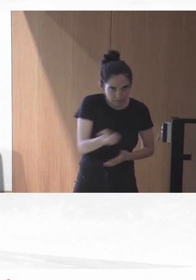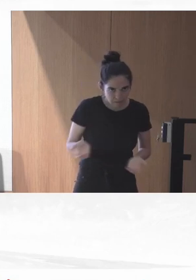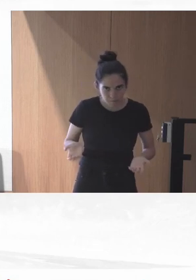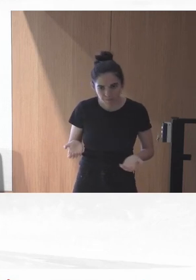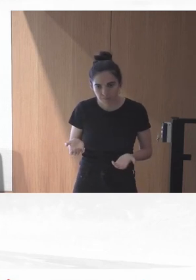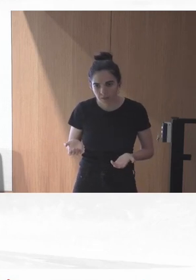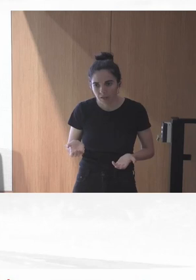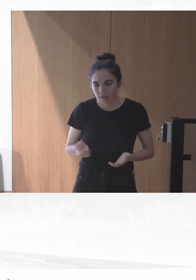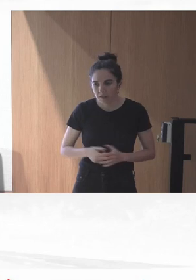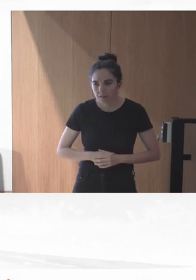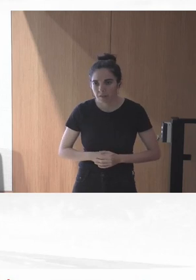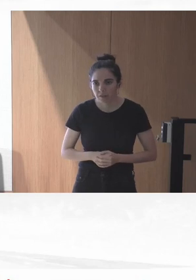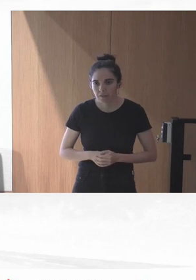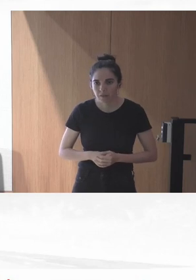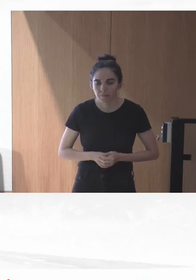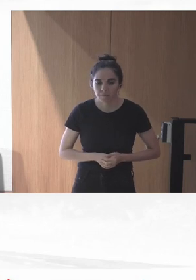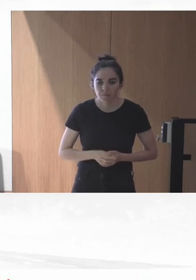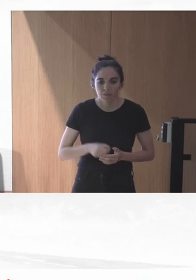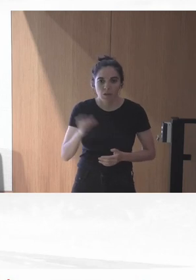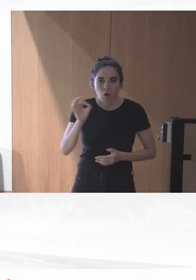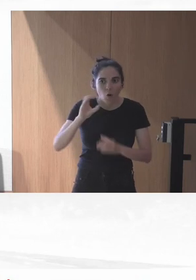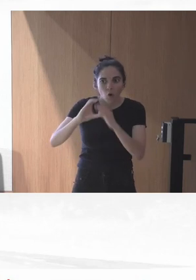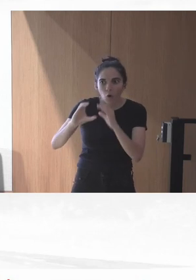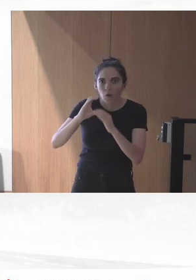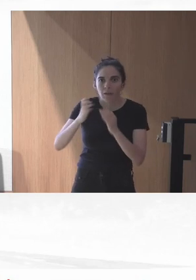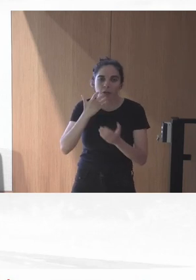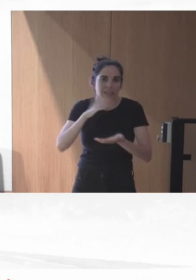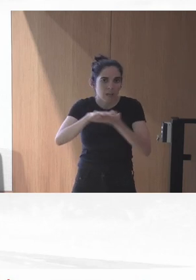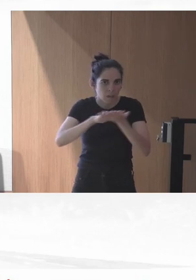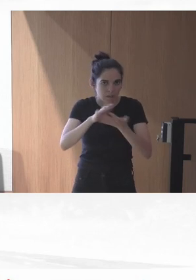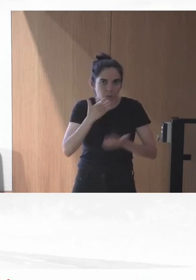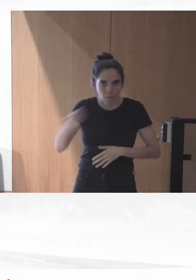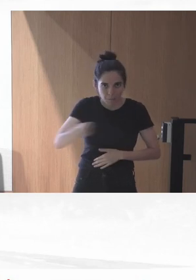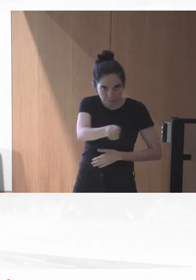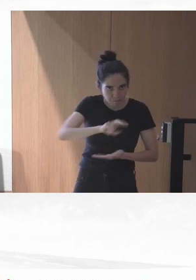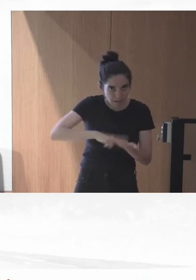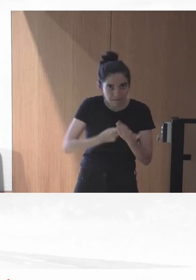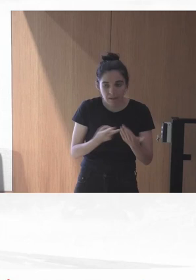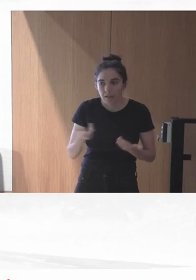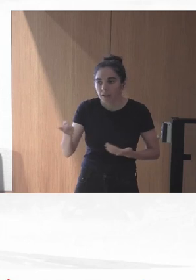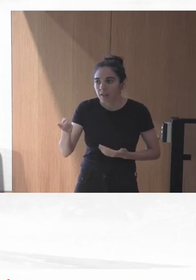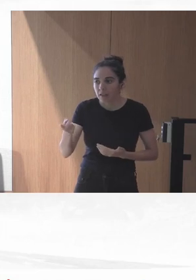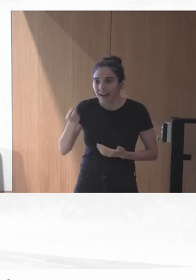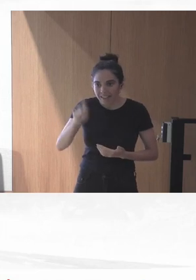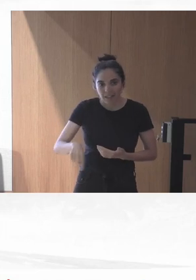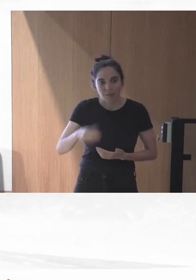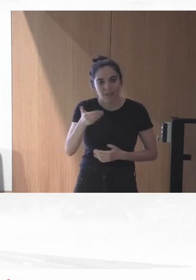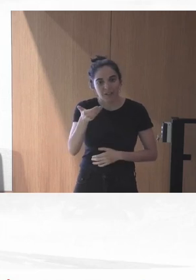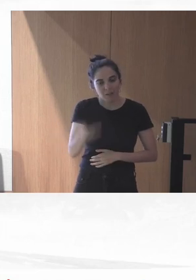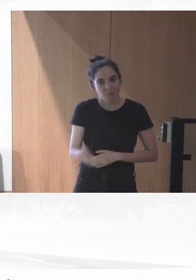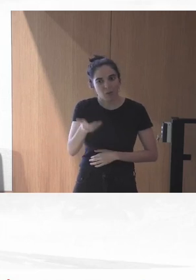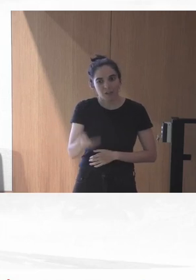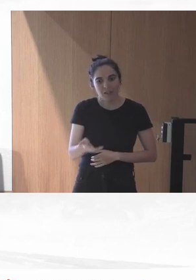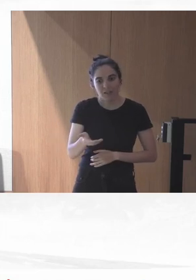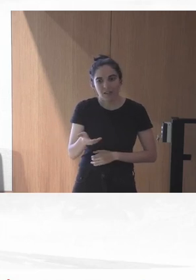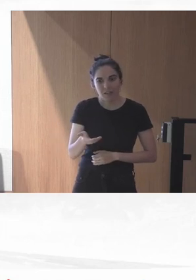una persona que le apoye en la comunicación, si habla por lenguaje de signos, considero que también es importante que ahí esté